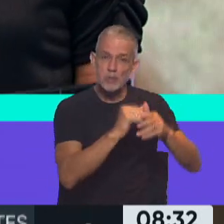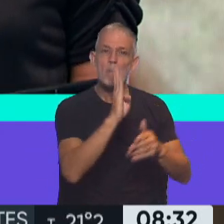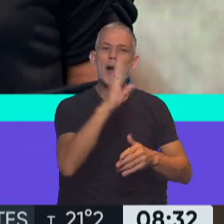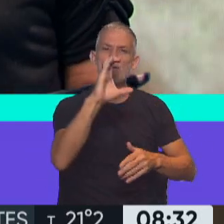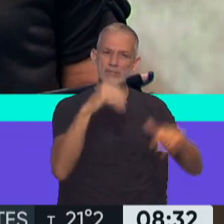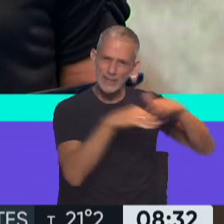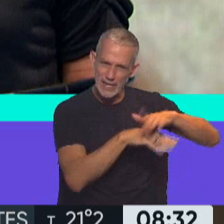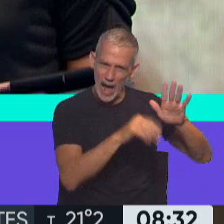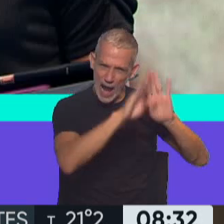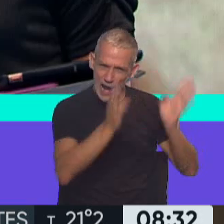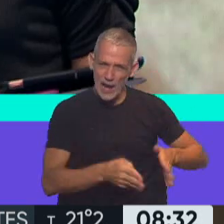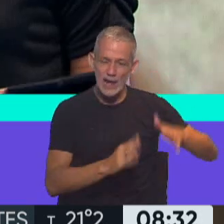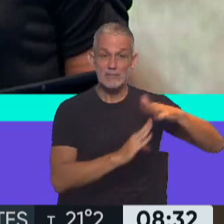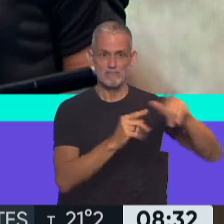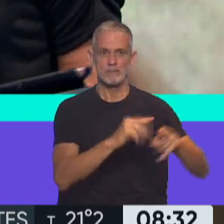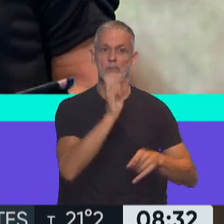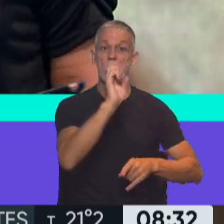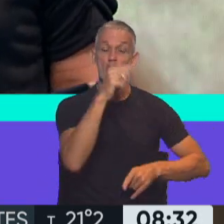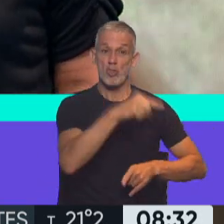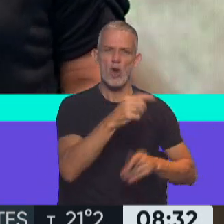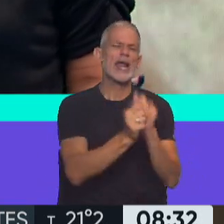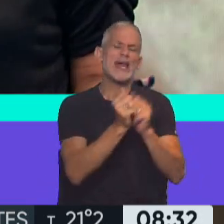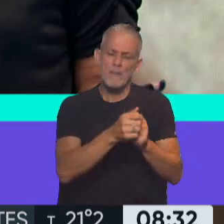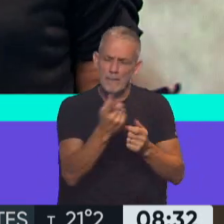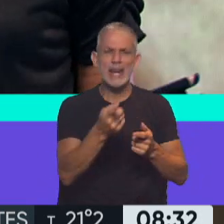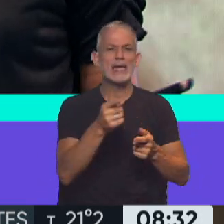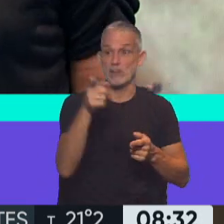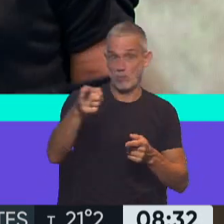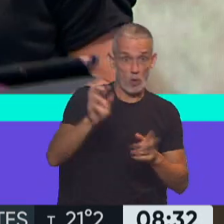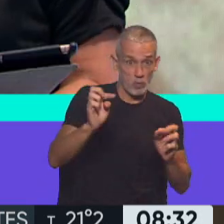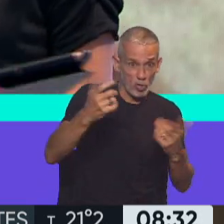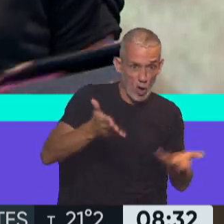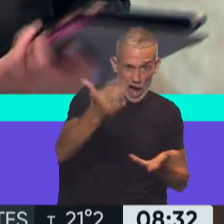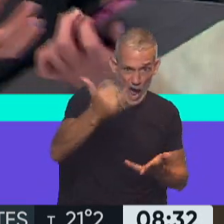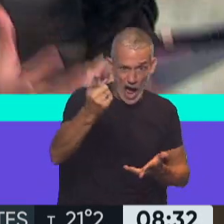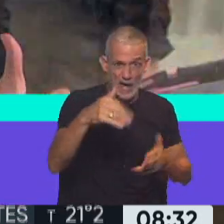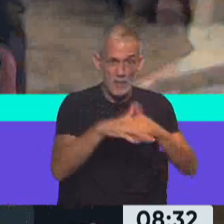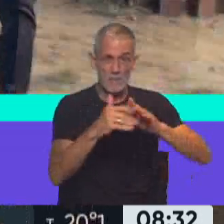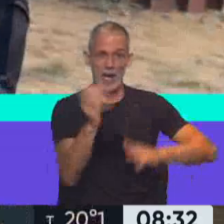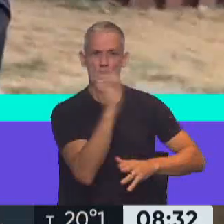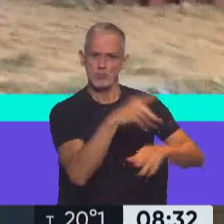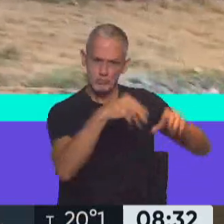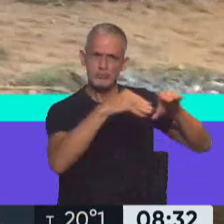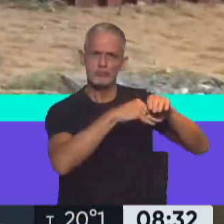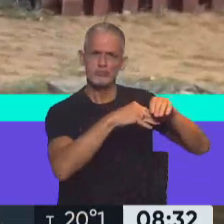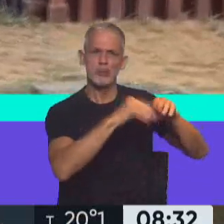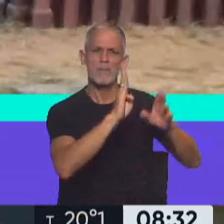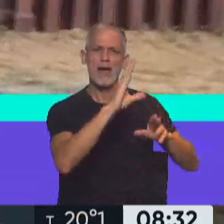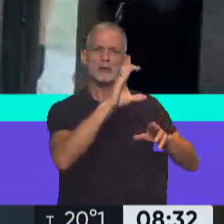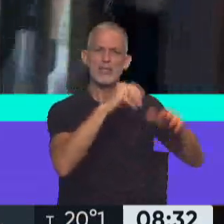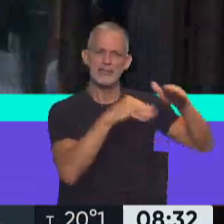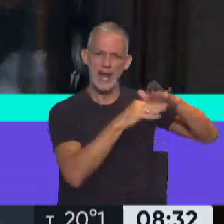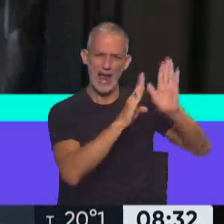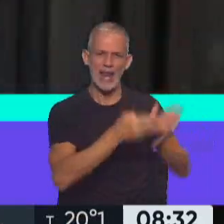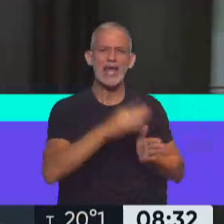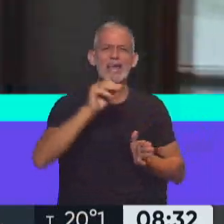de estar los dólares que de las empresas tus dólares si los tienes en el banco están encajados en el banco central también hay